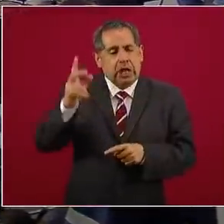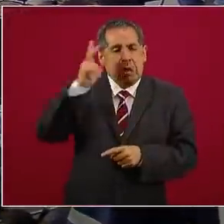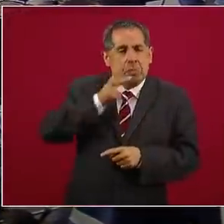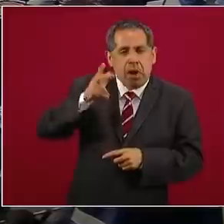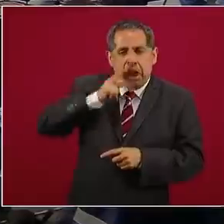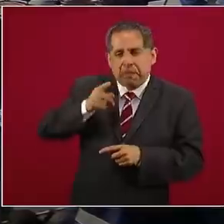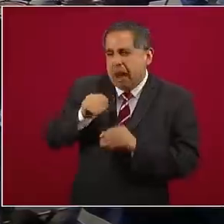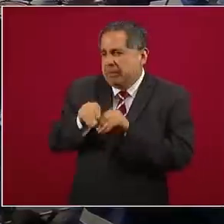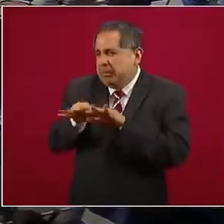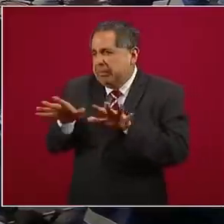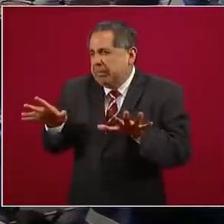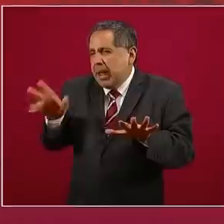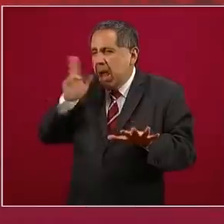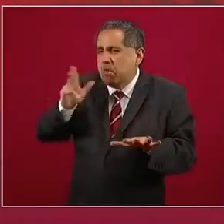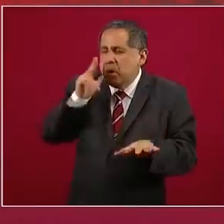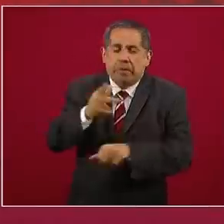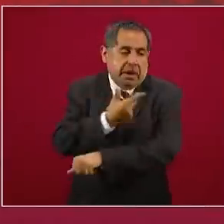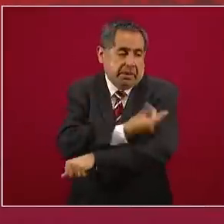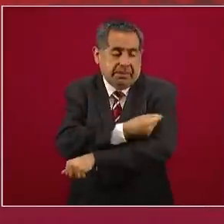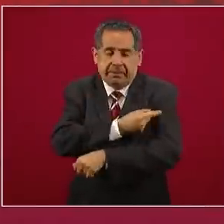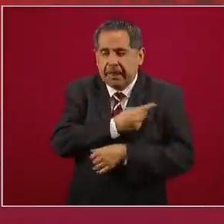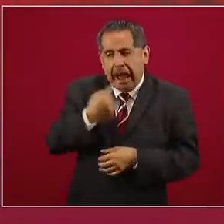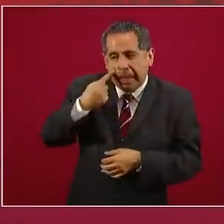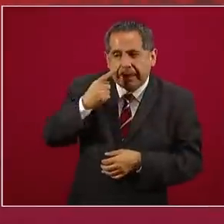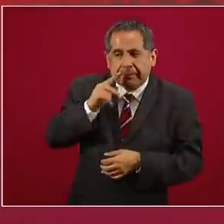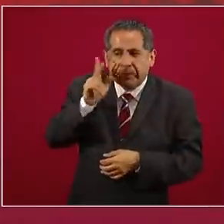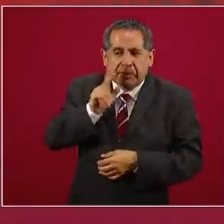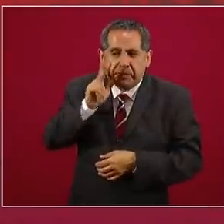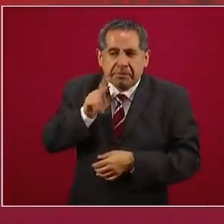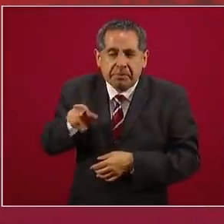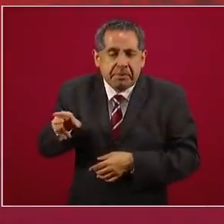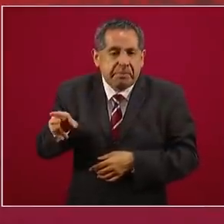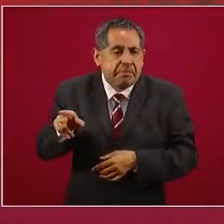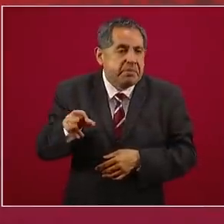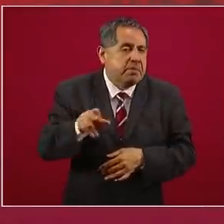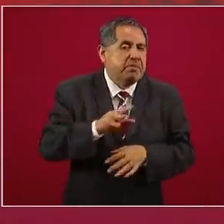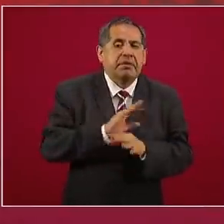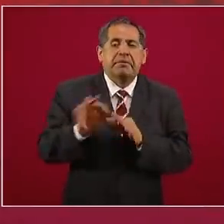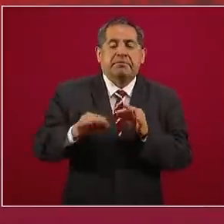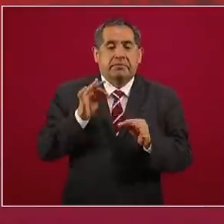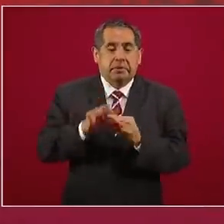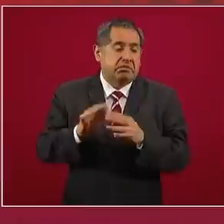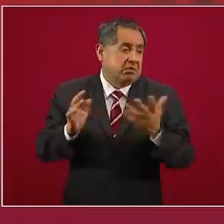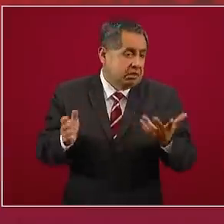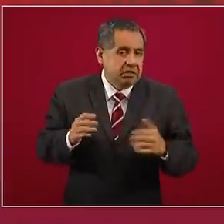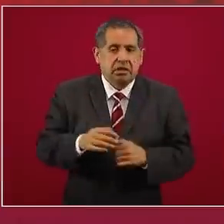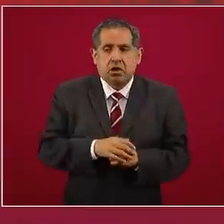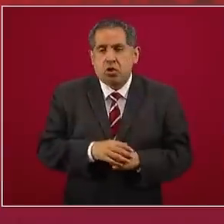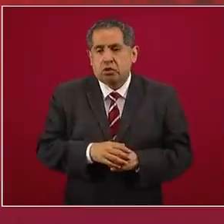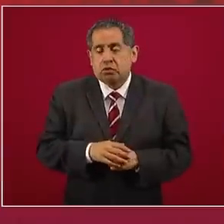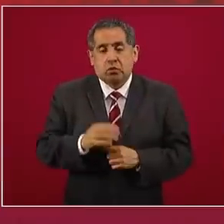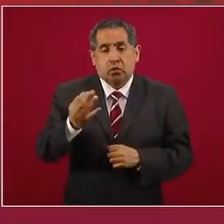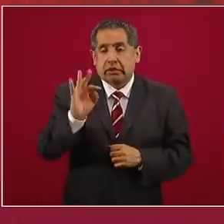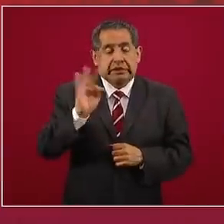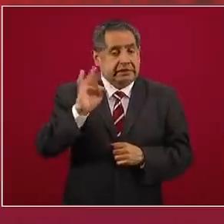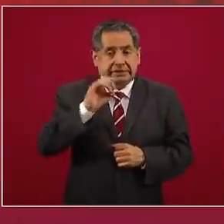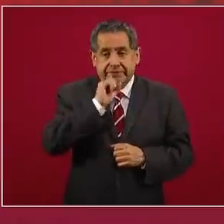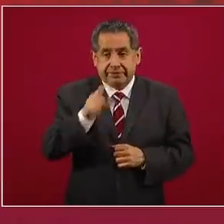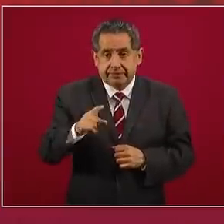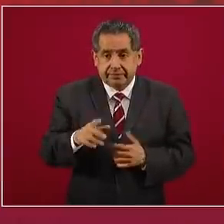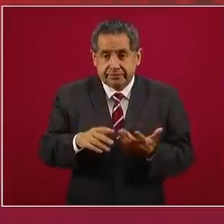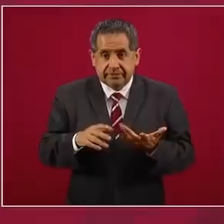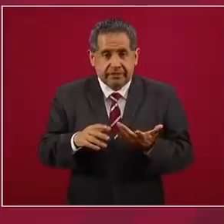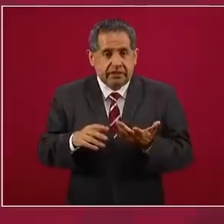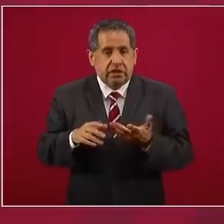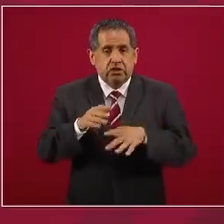el impacto positivo de un producto de protección como son las vacunas, o pueden ser también que los elementos